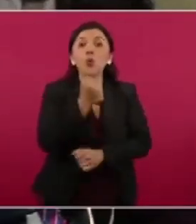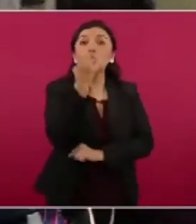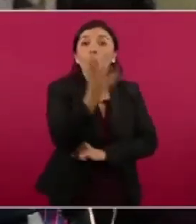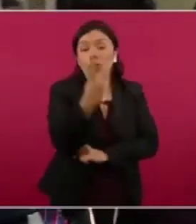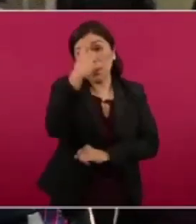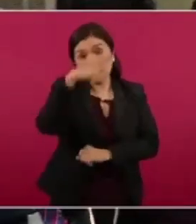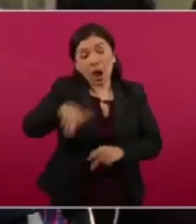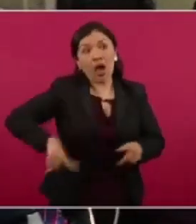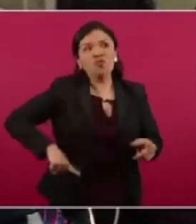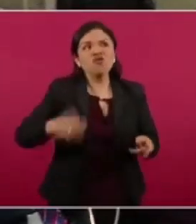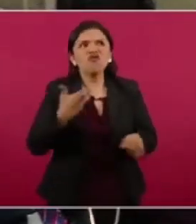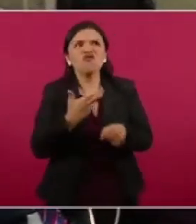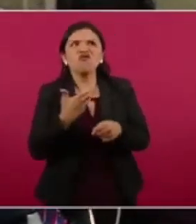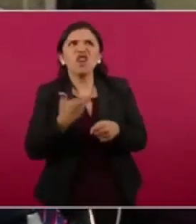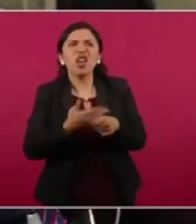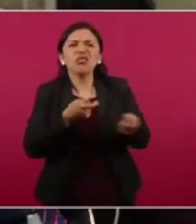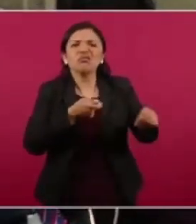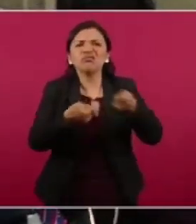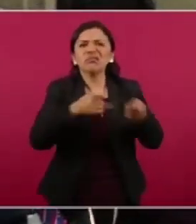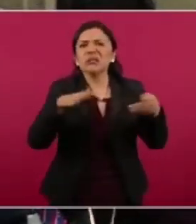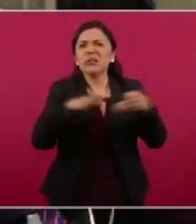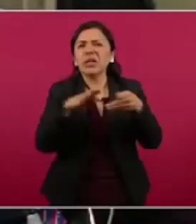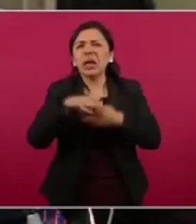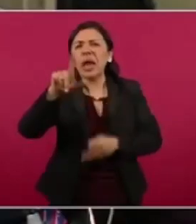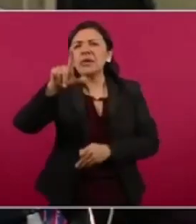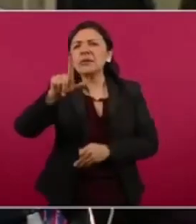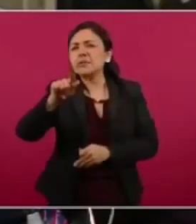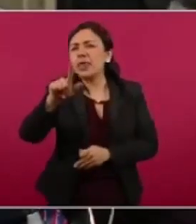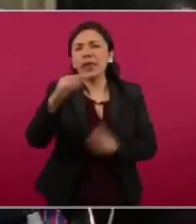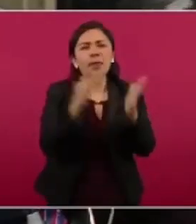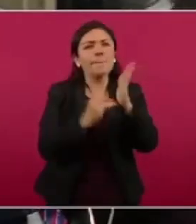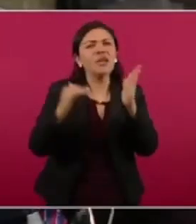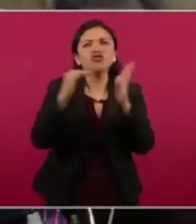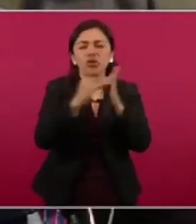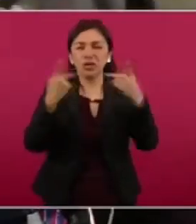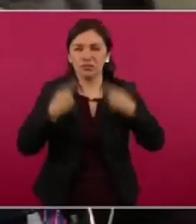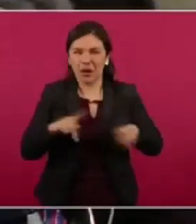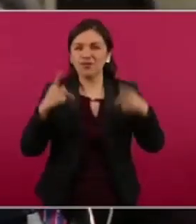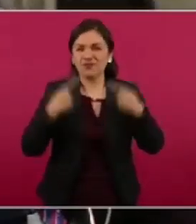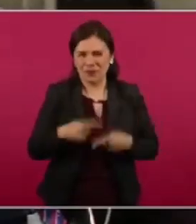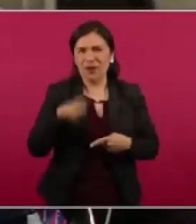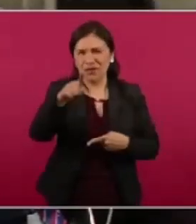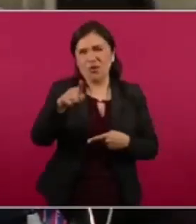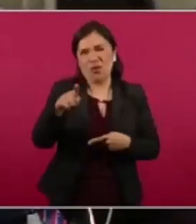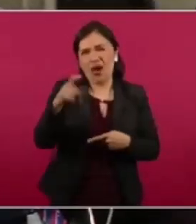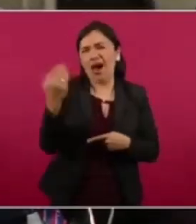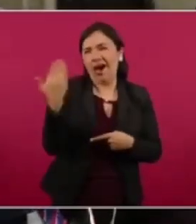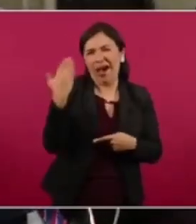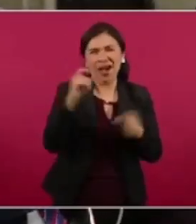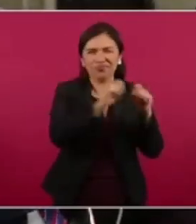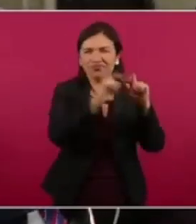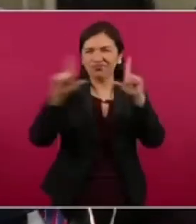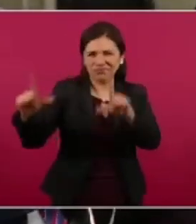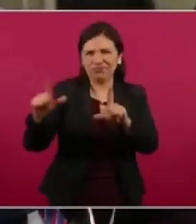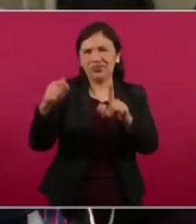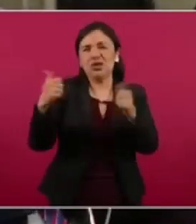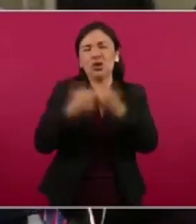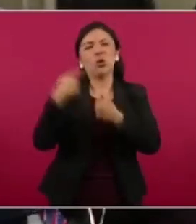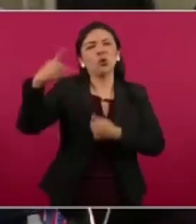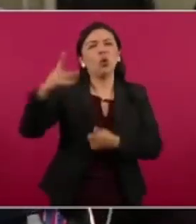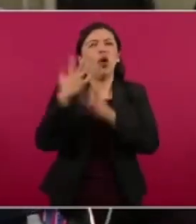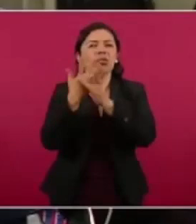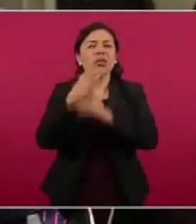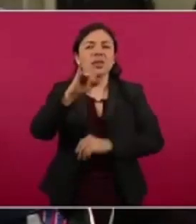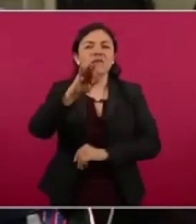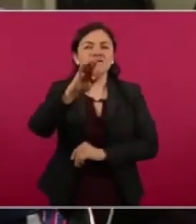gobernando ya casi a 70 millones de personas, con las cifras que hace un momento nos dio a través de la fuente del IFE, que